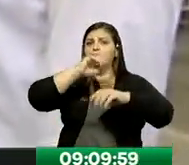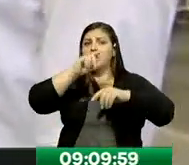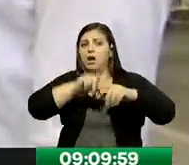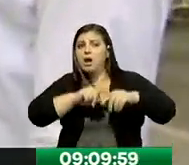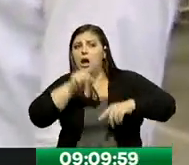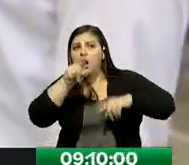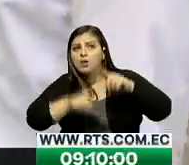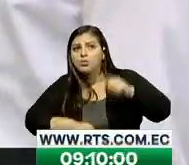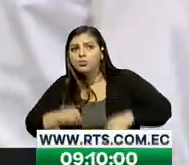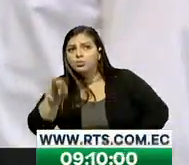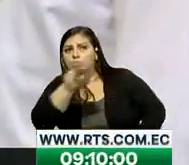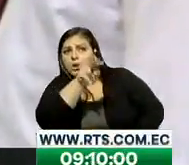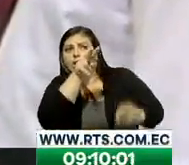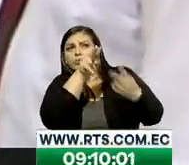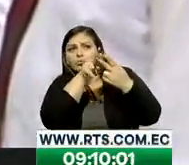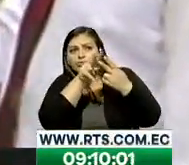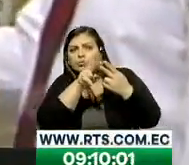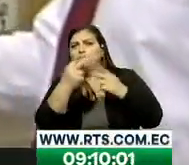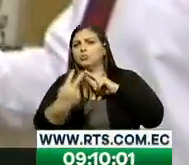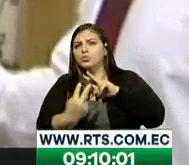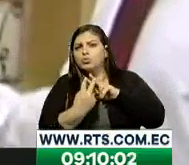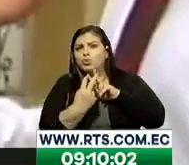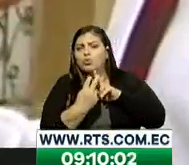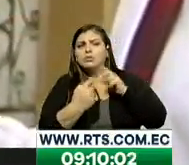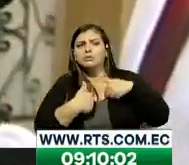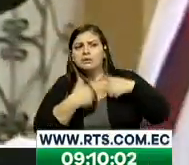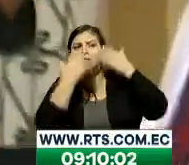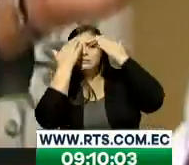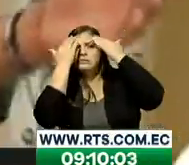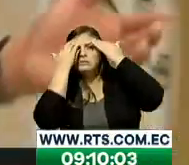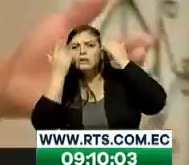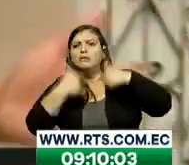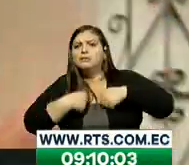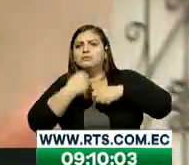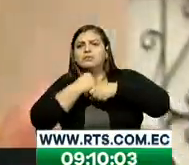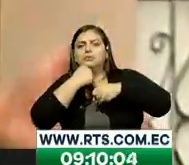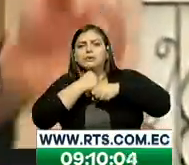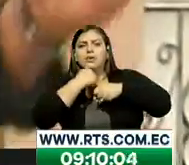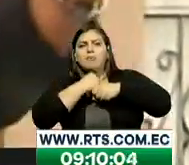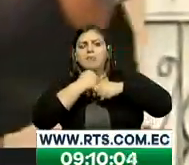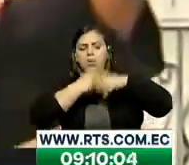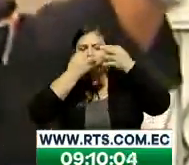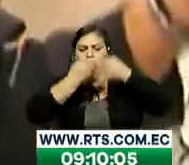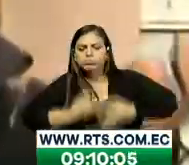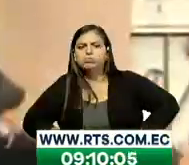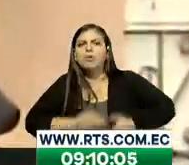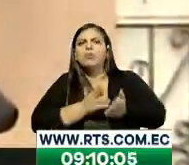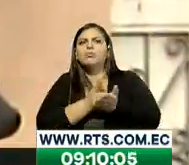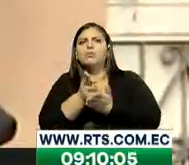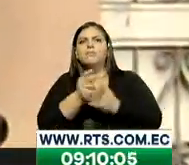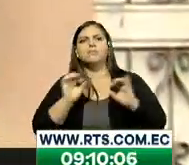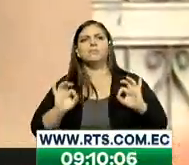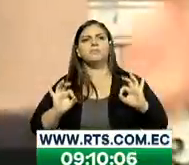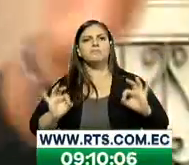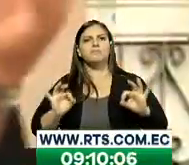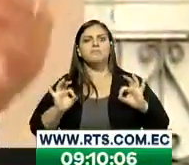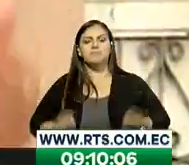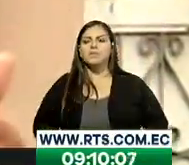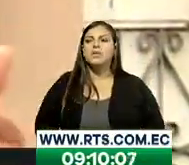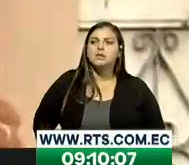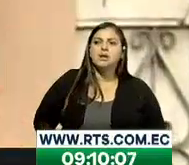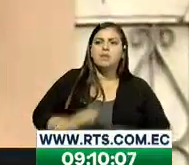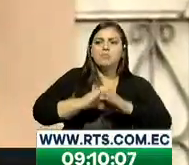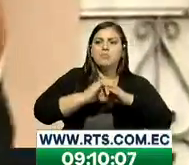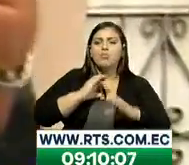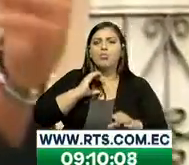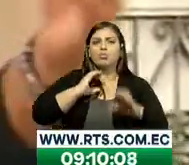compañero Rasputín, a nosotros nos permiten laborar con honradez, con honestidad en los medios de transporte. Pero más no